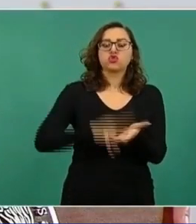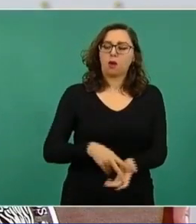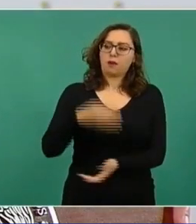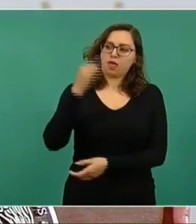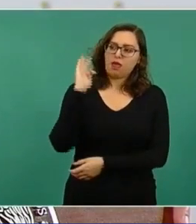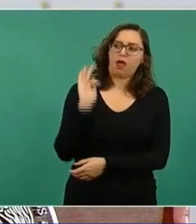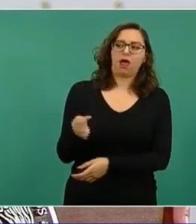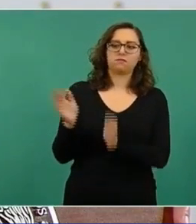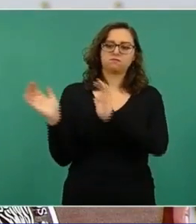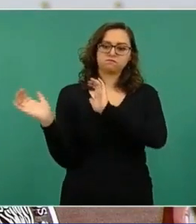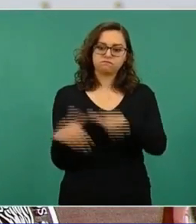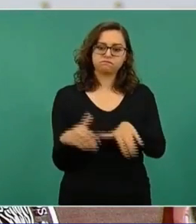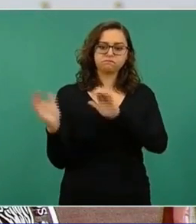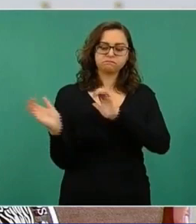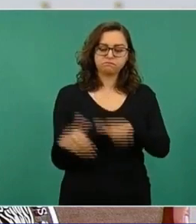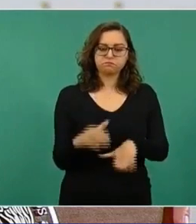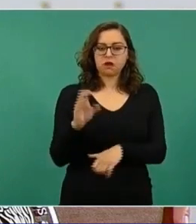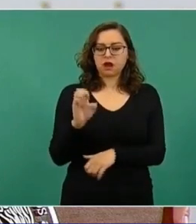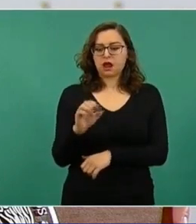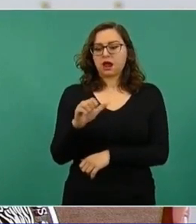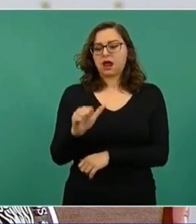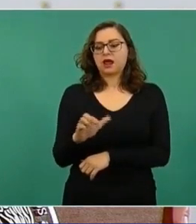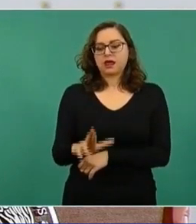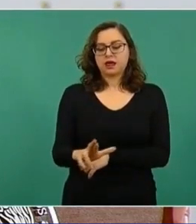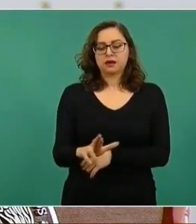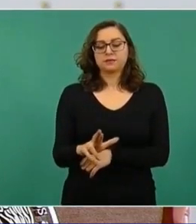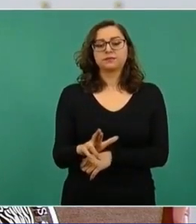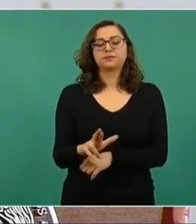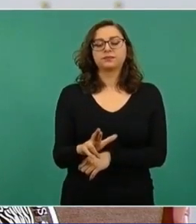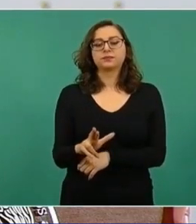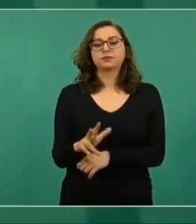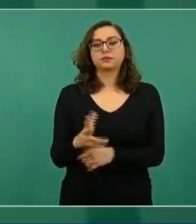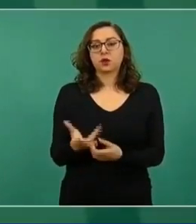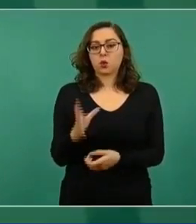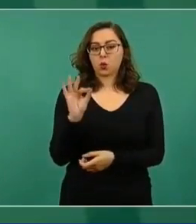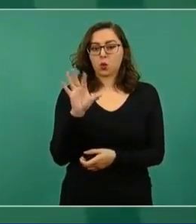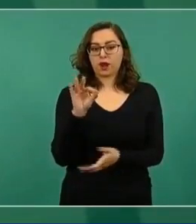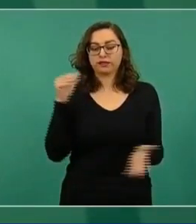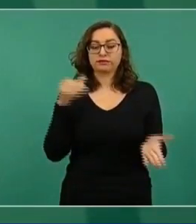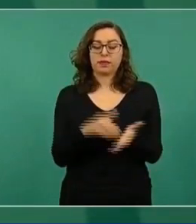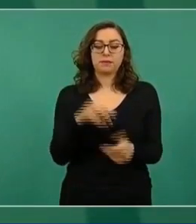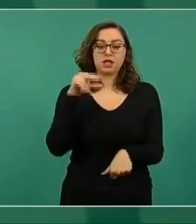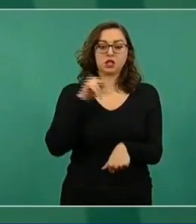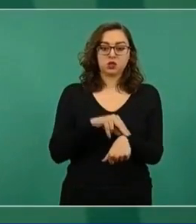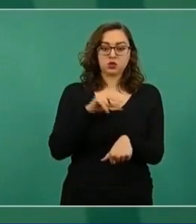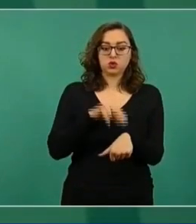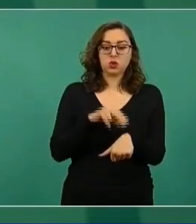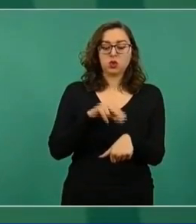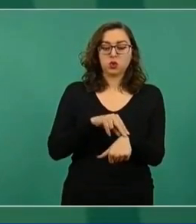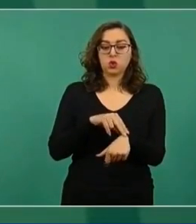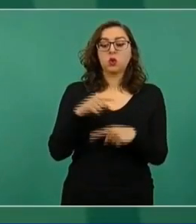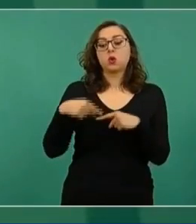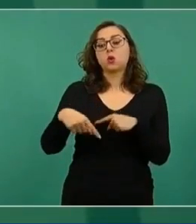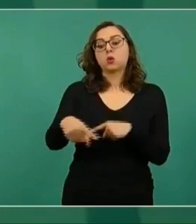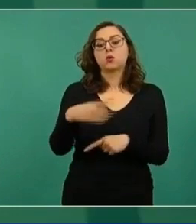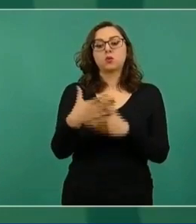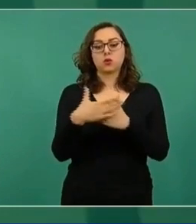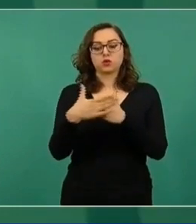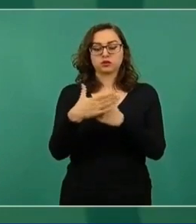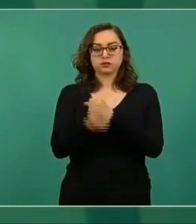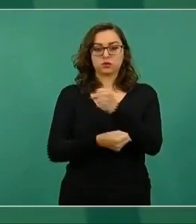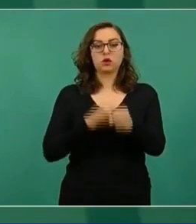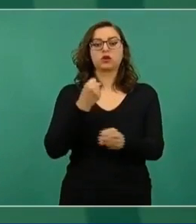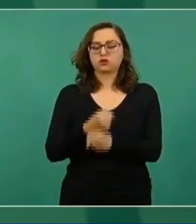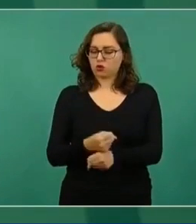aceptados por la ENARM. Estamos hablando de 40,000 médicos, y en esta ocasión lo vamos a